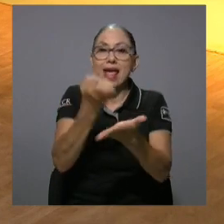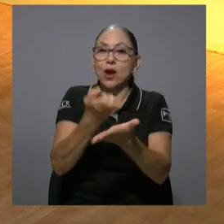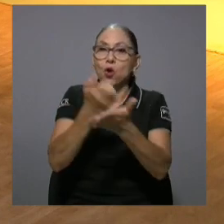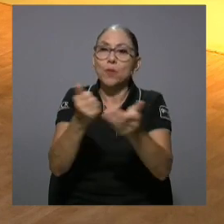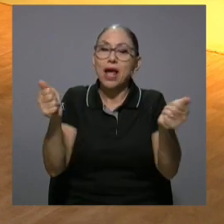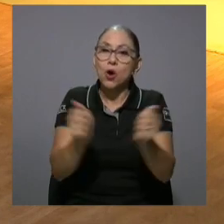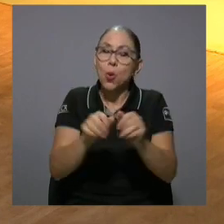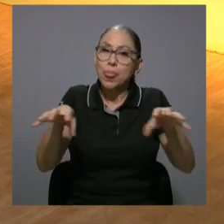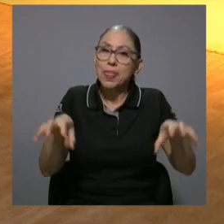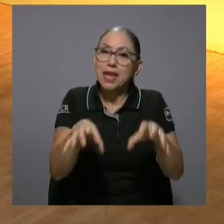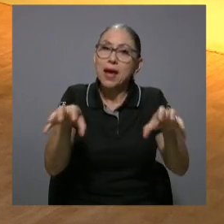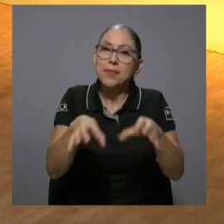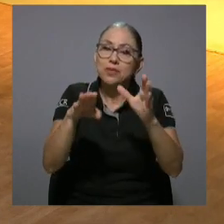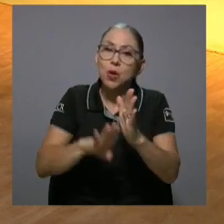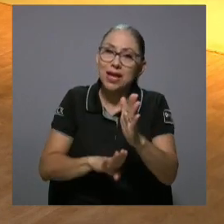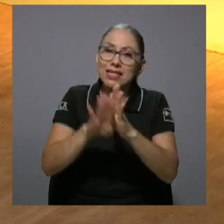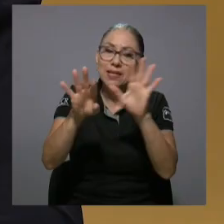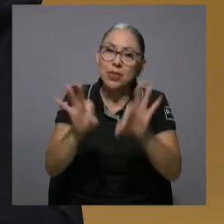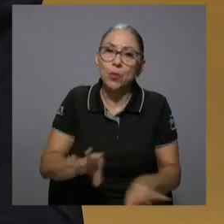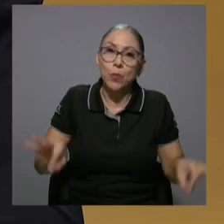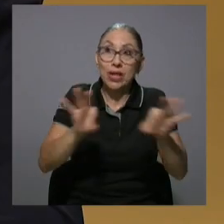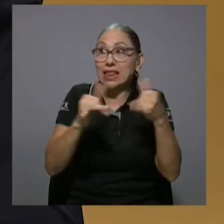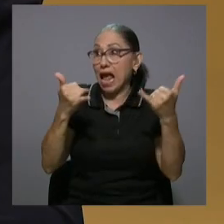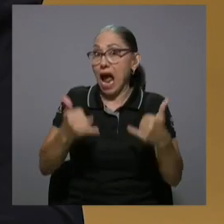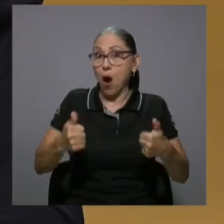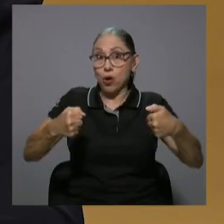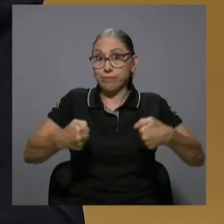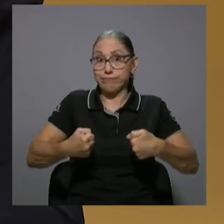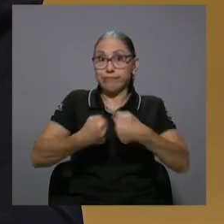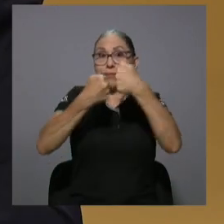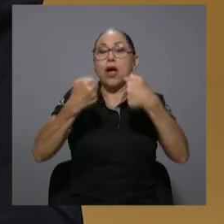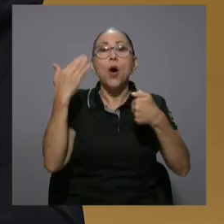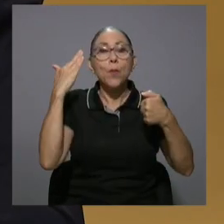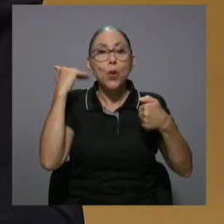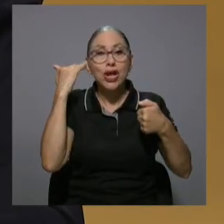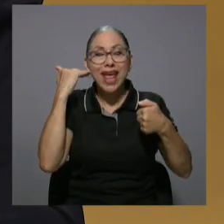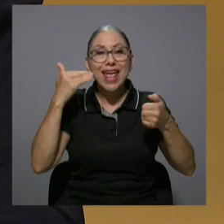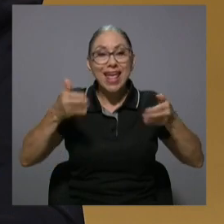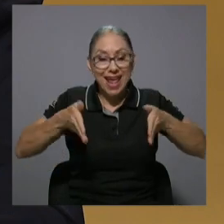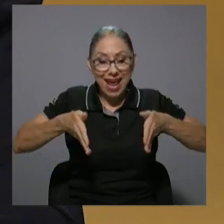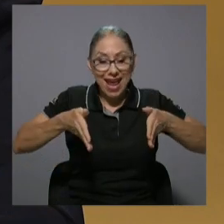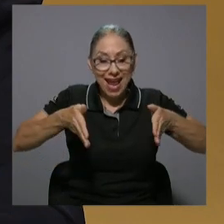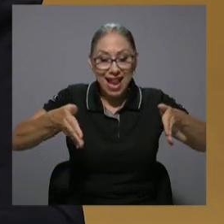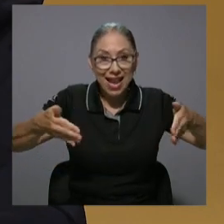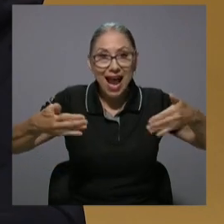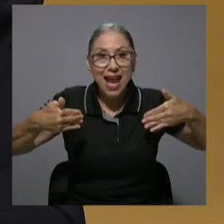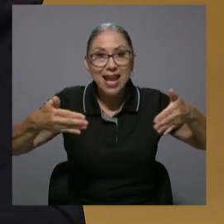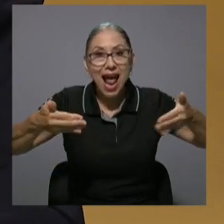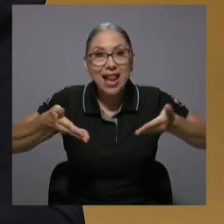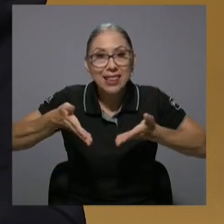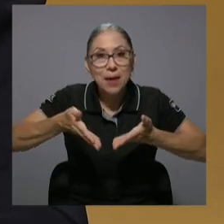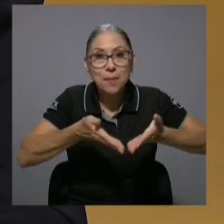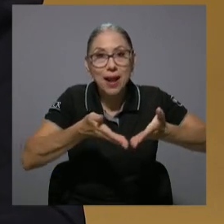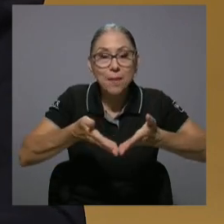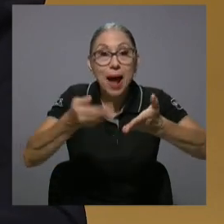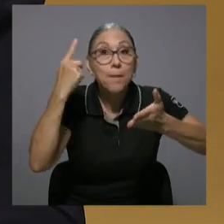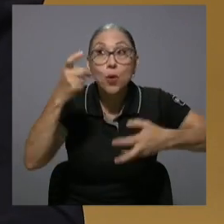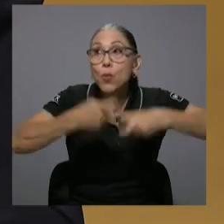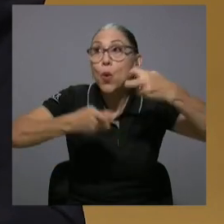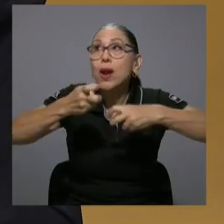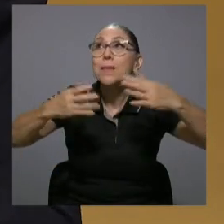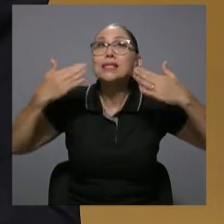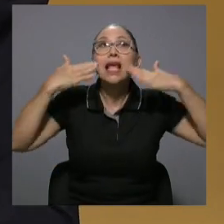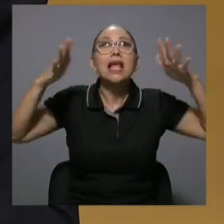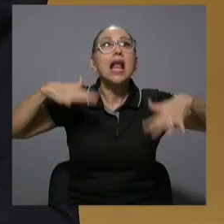crecimiento importante, con un gran desafío ahora, porque el Canal de Panamá, debido a los problemas de cambio climático, el fenómeno del Niño,